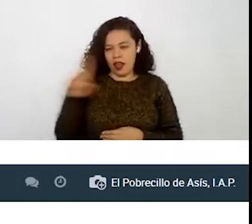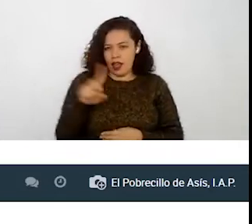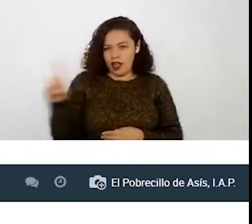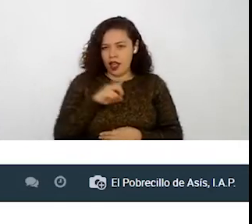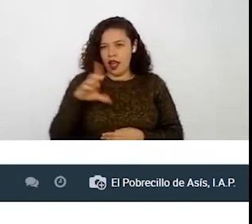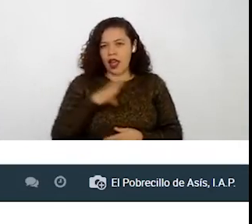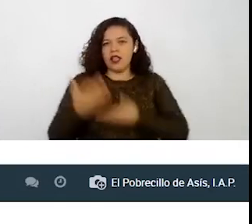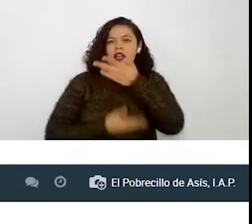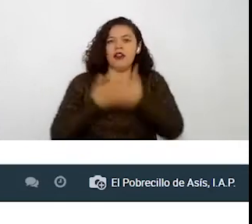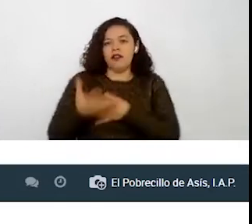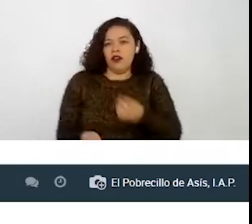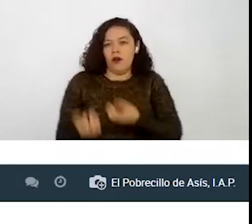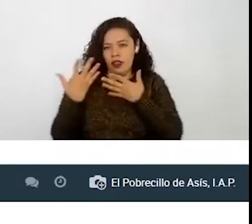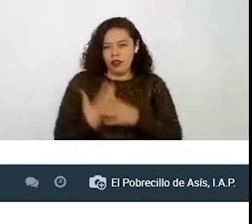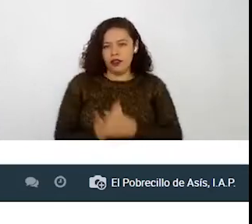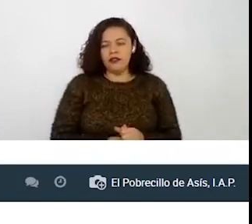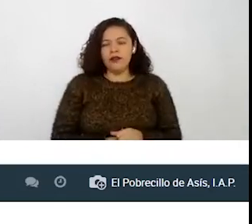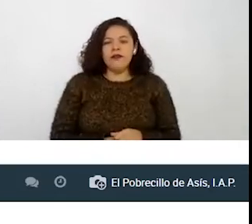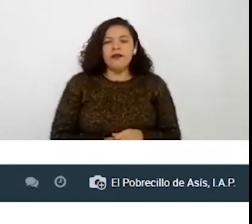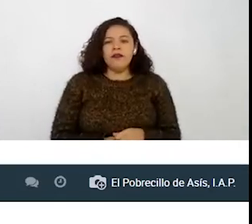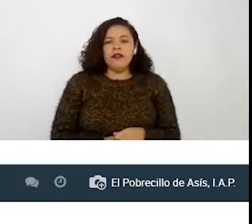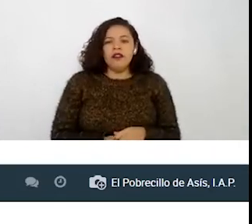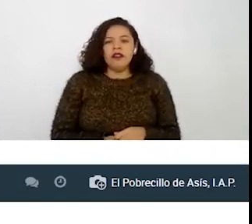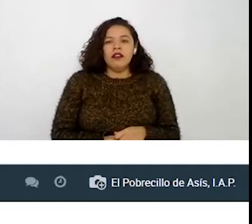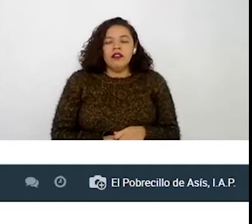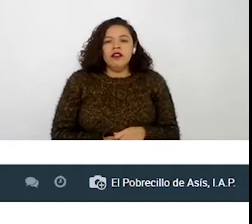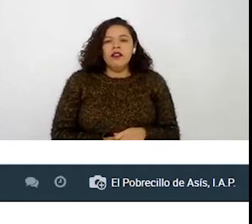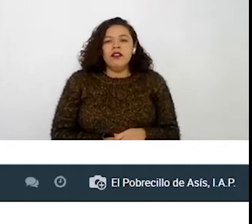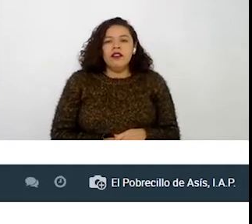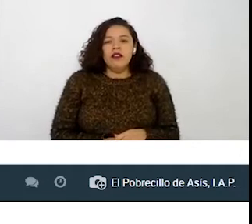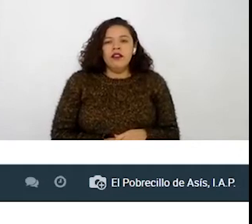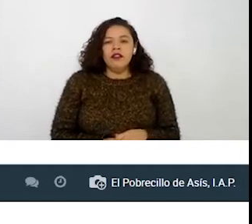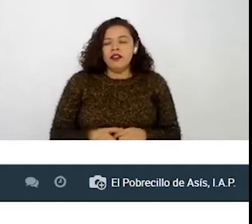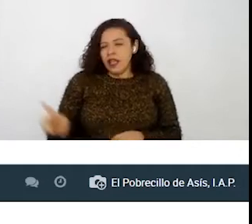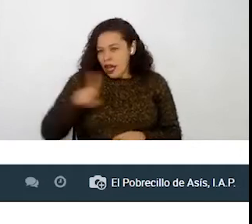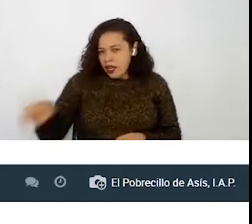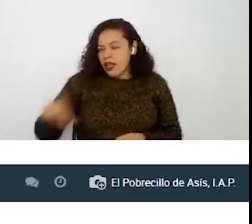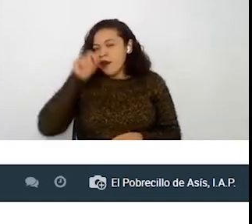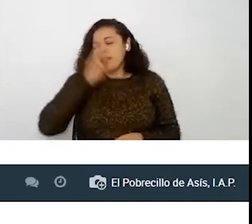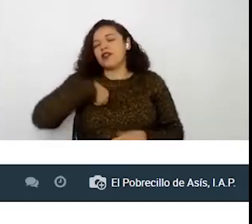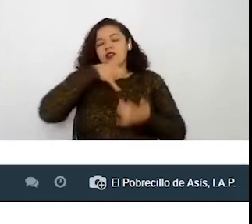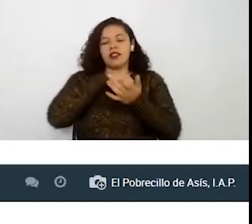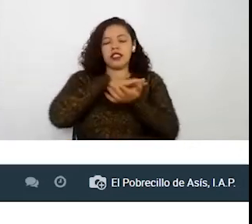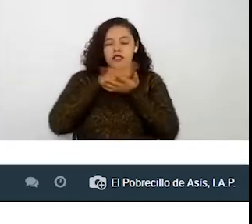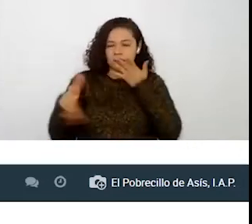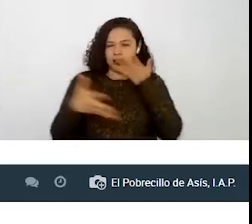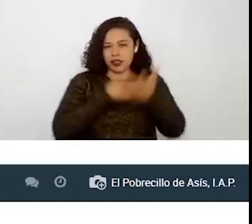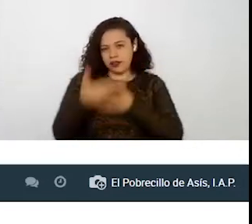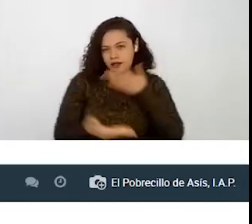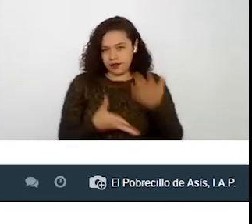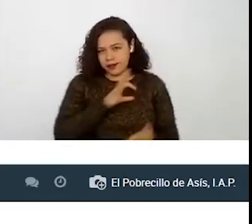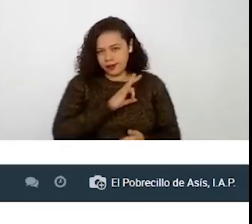nuestros servicios de lado derecho podemos imprimir nuestros servicios